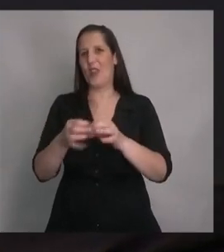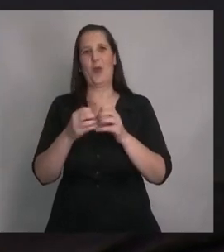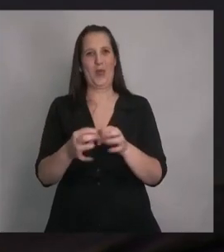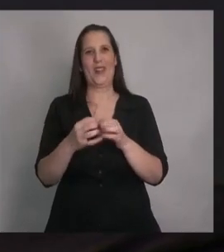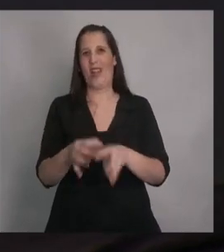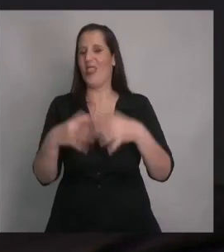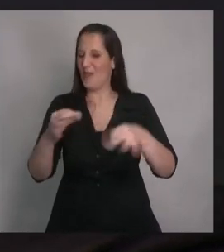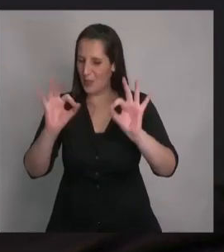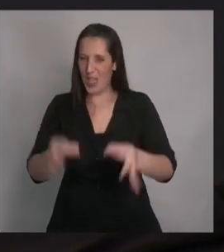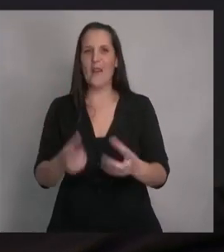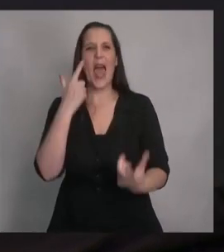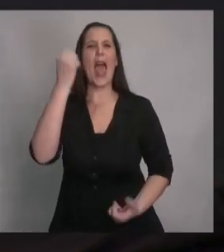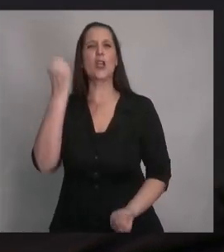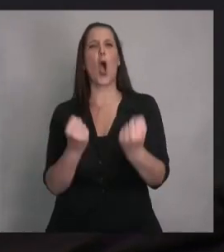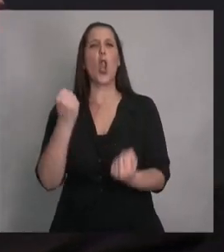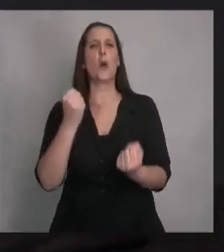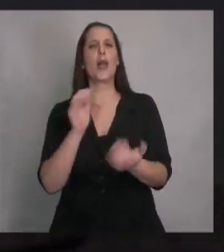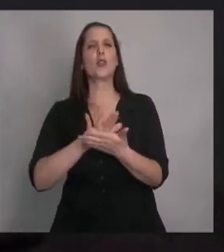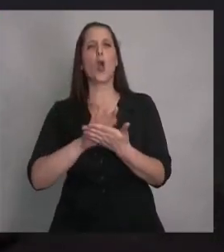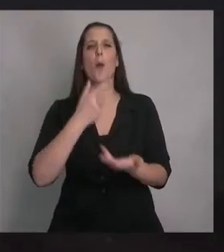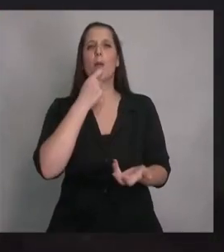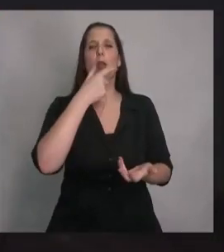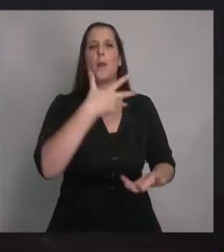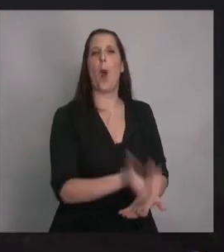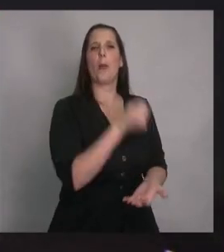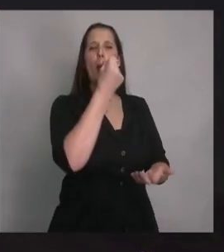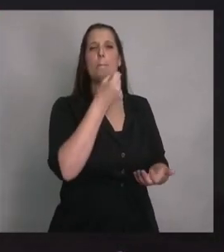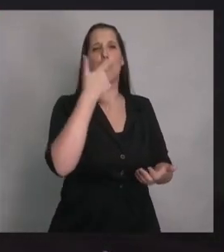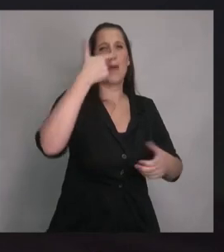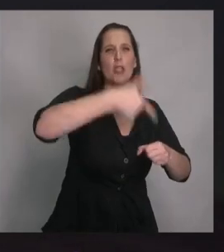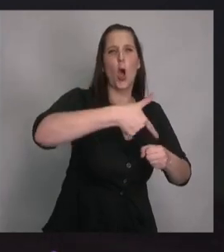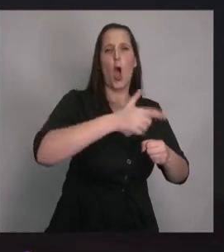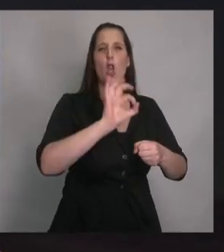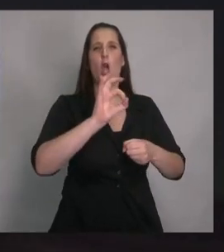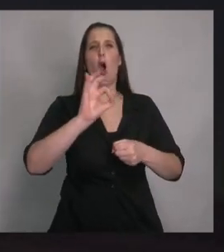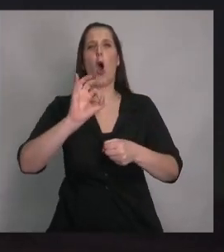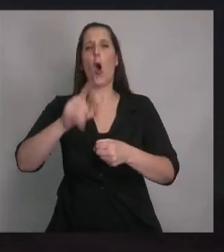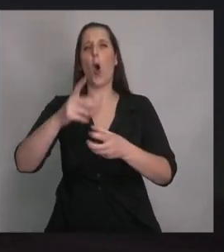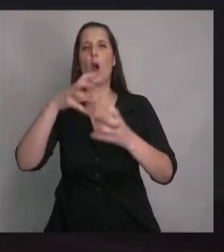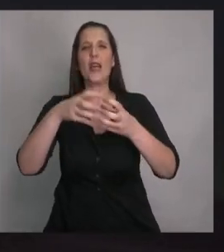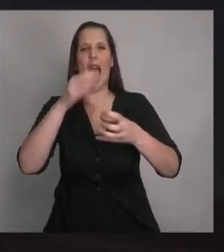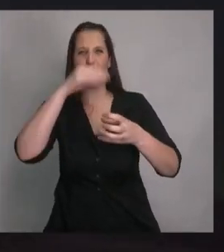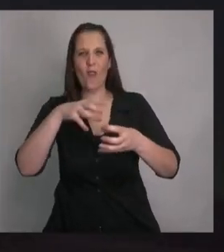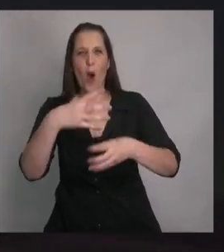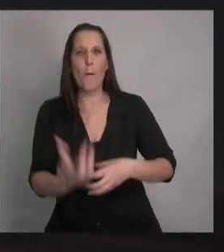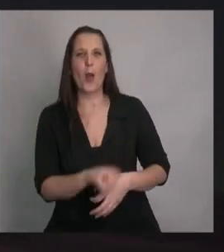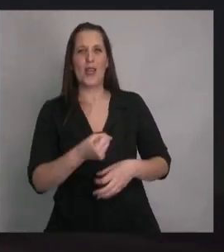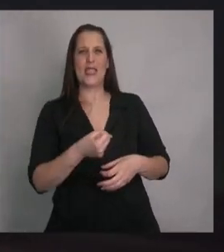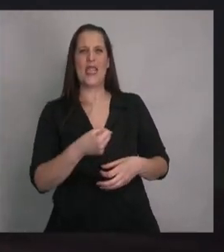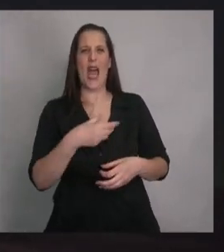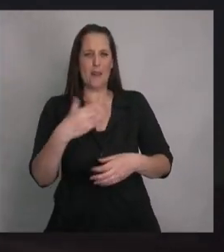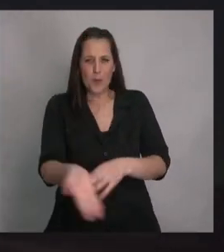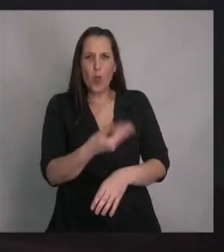que la economía extractivista del petróleo, del carbón y del gas no nos propone. Cómo